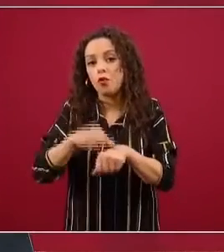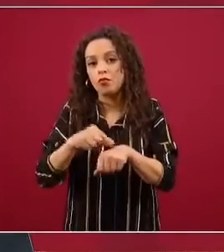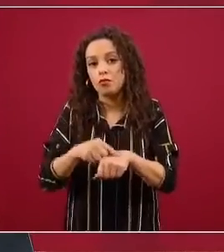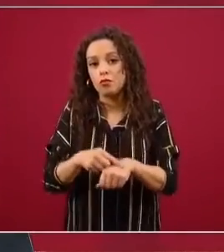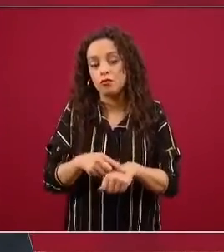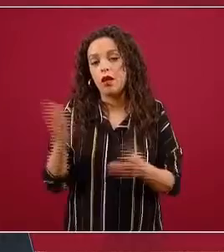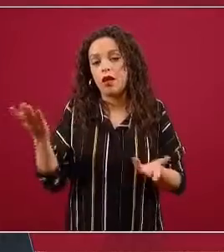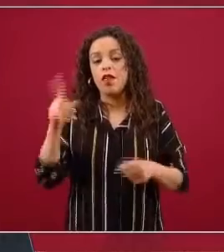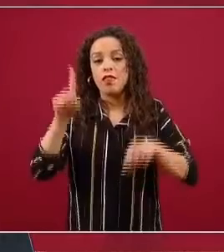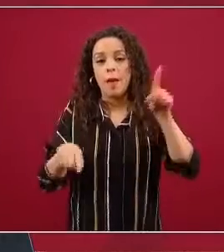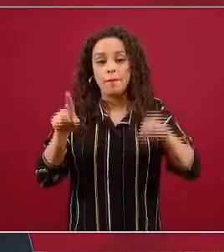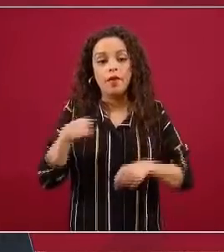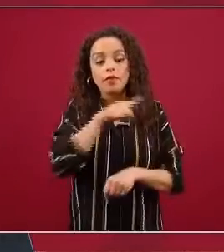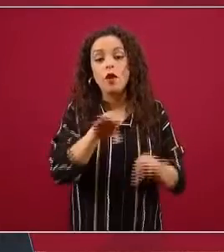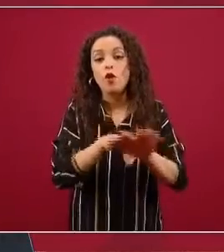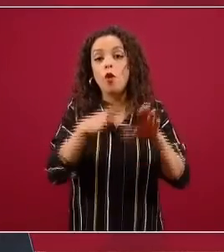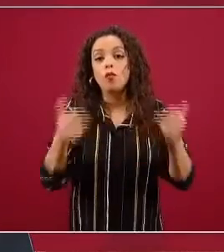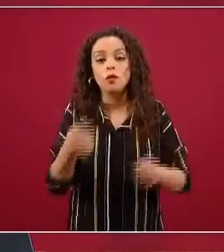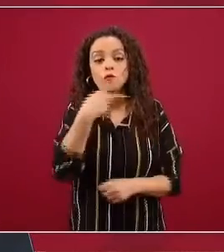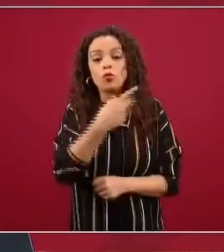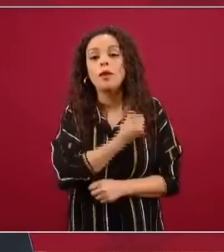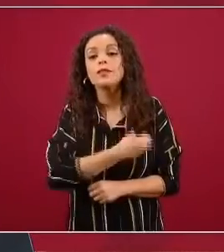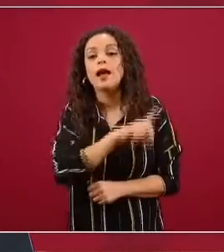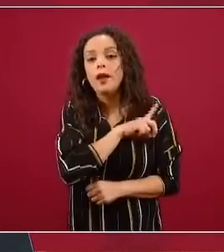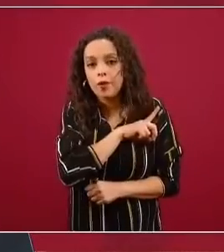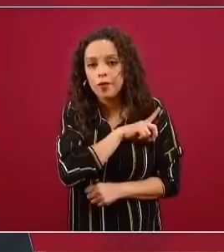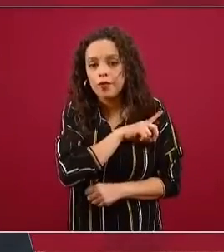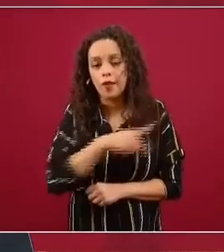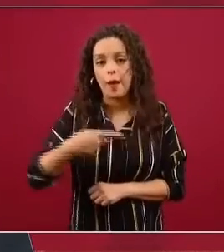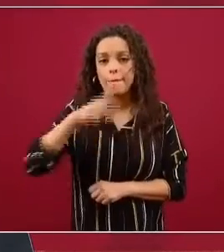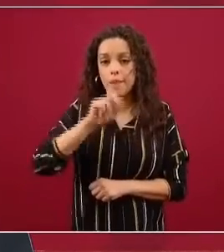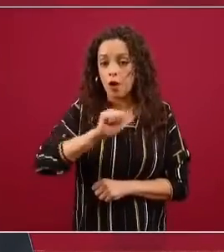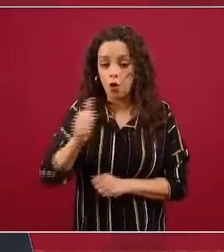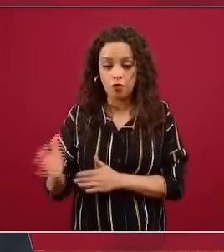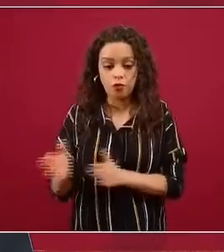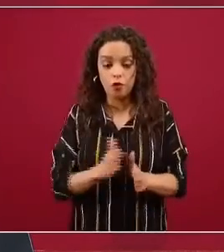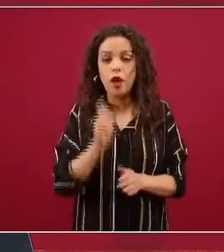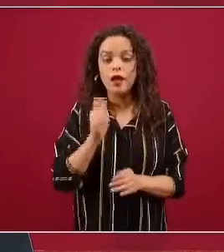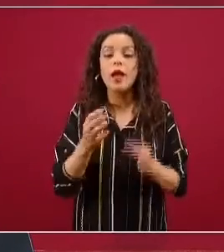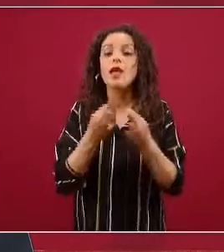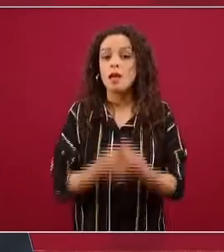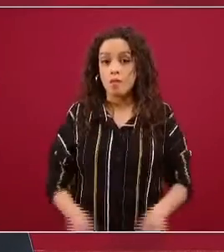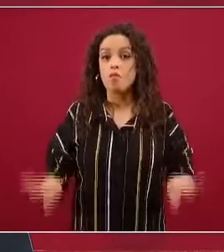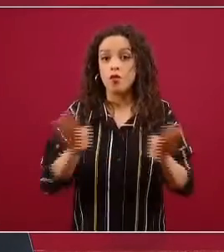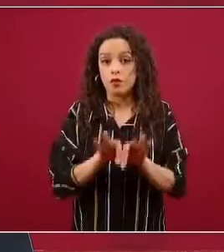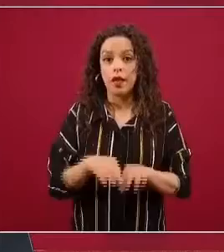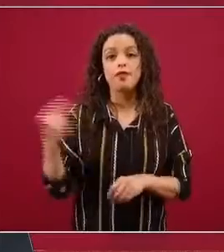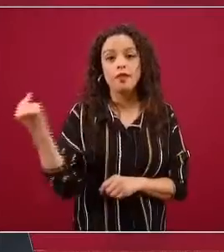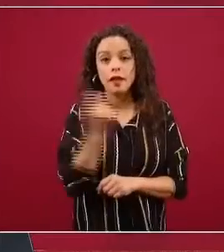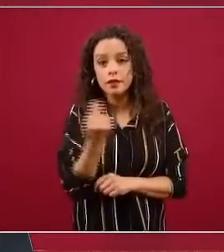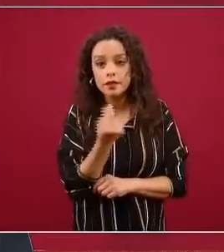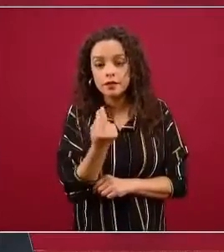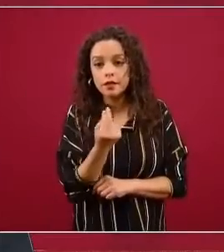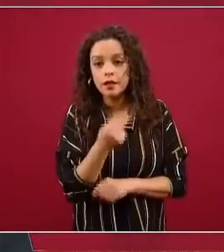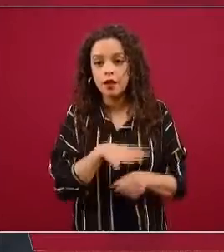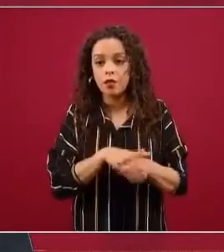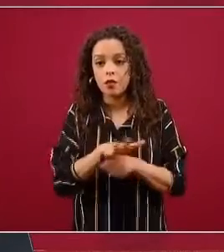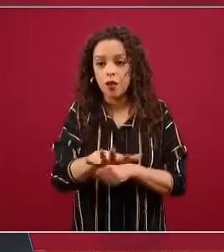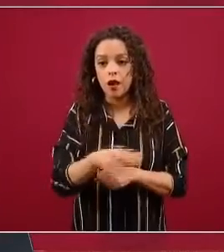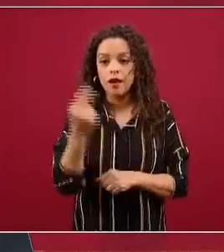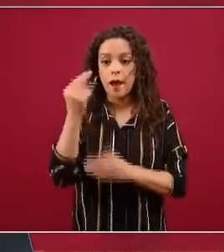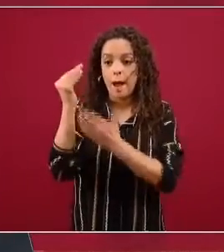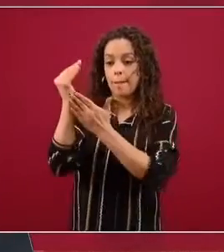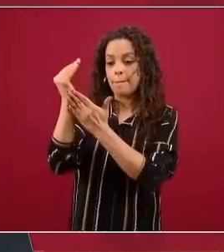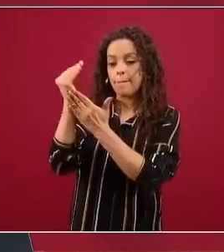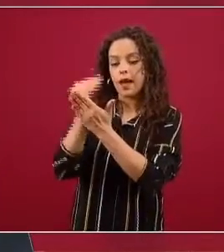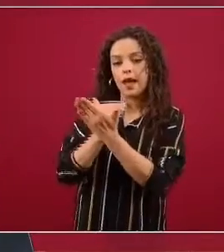presente. Pero también existen oportunidades importantes de reducir una brecha